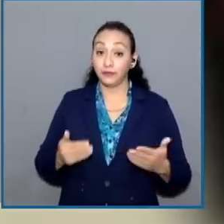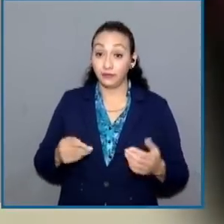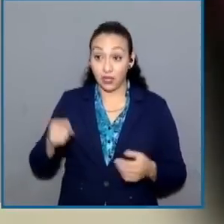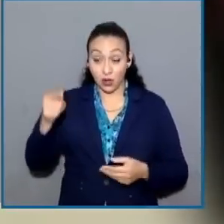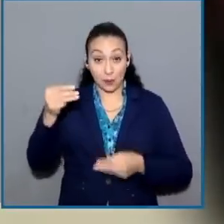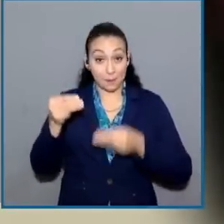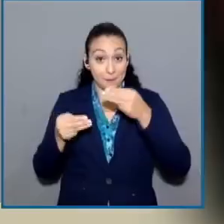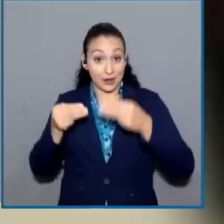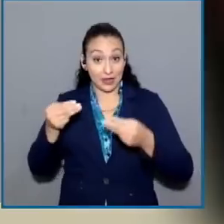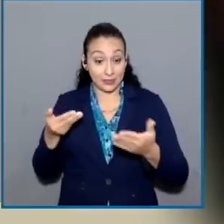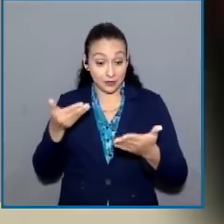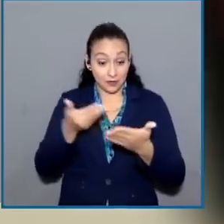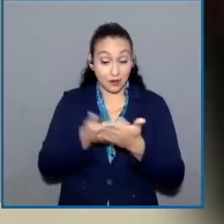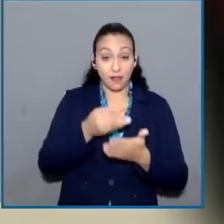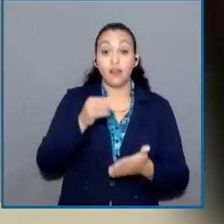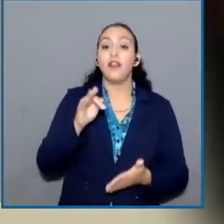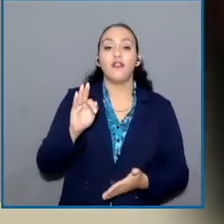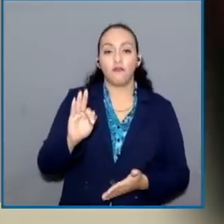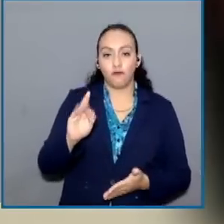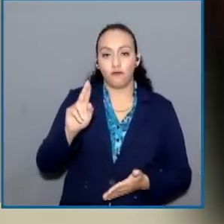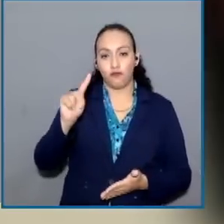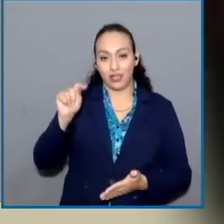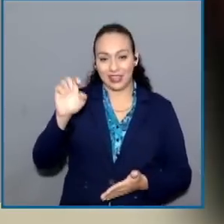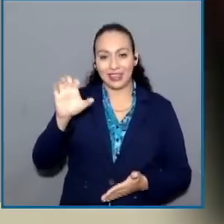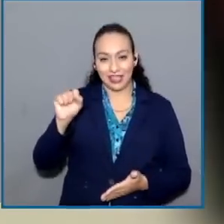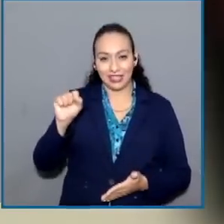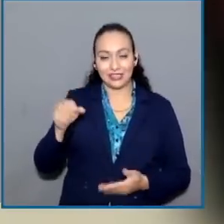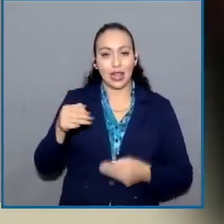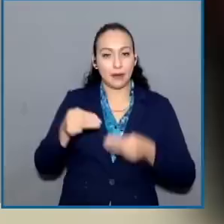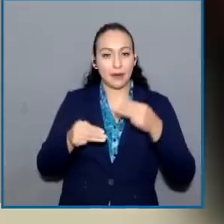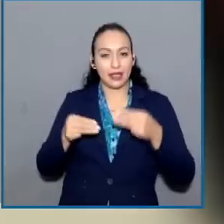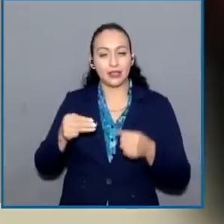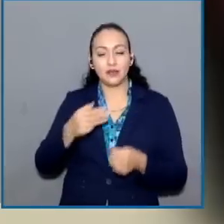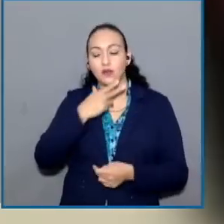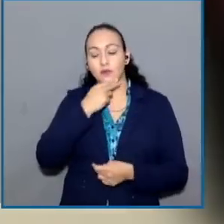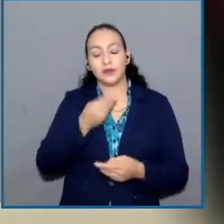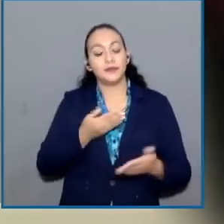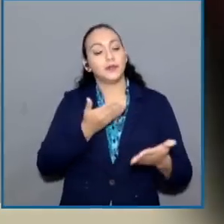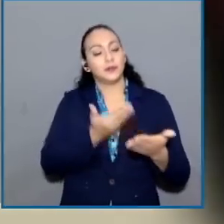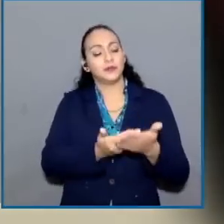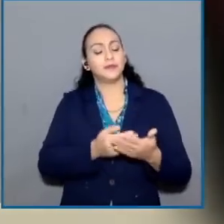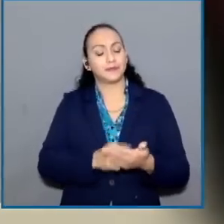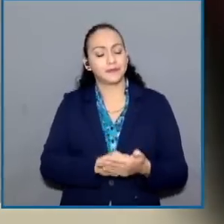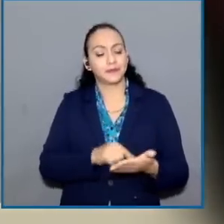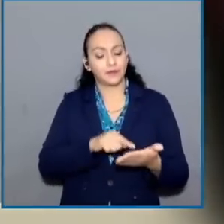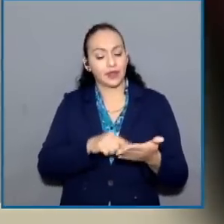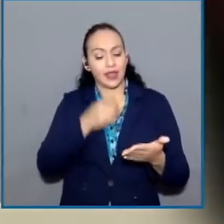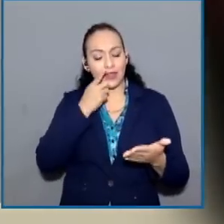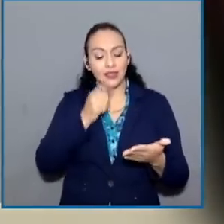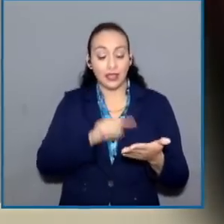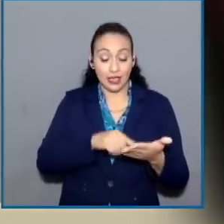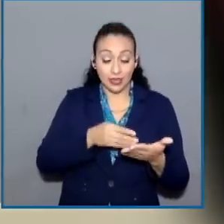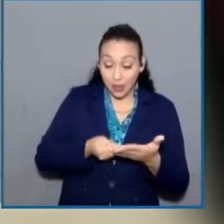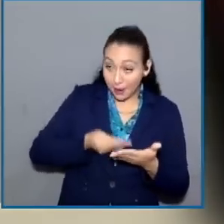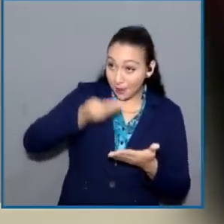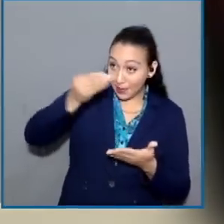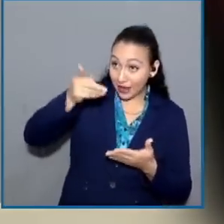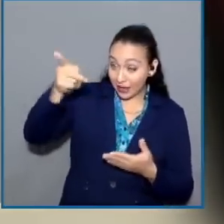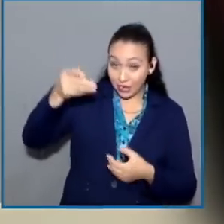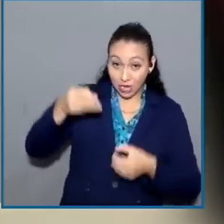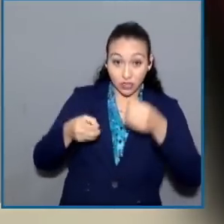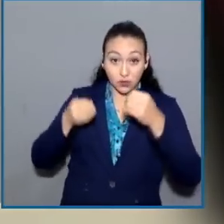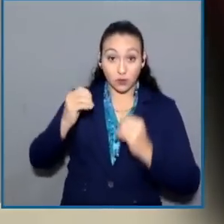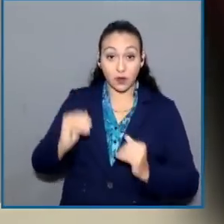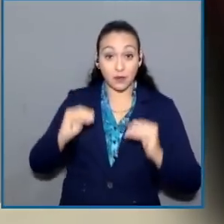Fuentes Barrera respecto particularmente de esta determinación de la Suprema Corte de Justicia que nos